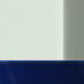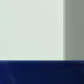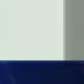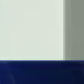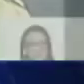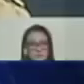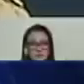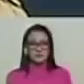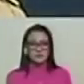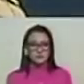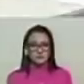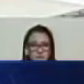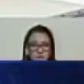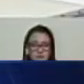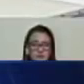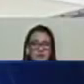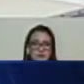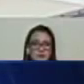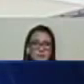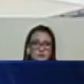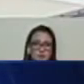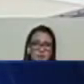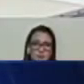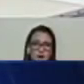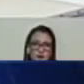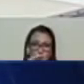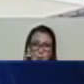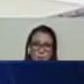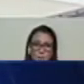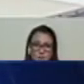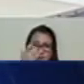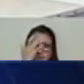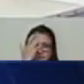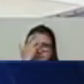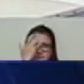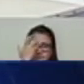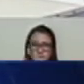Si ganamos en los 23 estados y ganamos en los 335 municipios, ¿cómo ocultamos esa verdad?